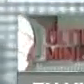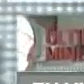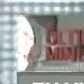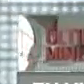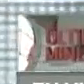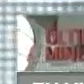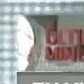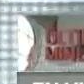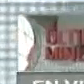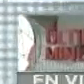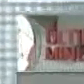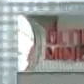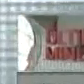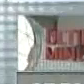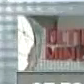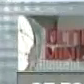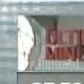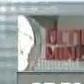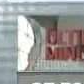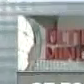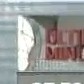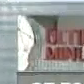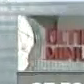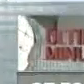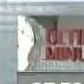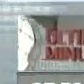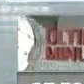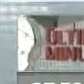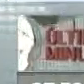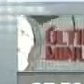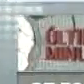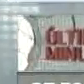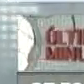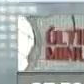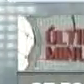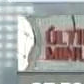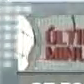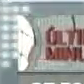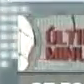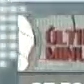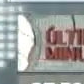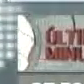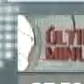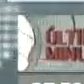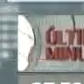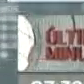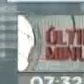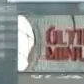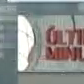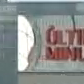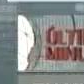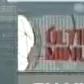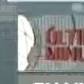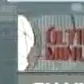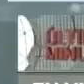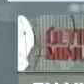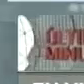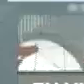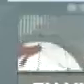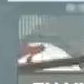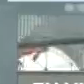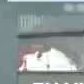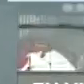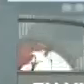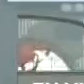confíen en los productores confíen en la ciencia confíen en el poder del trabajo si uno se pone a